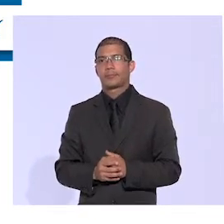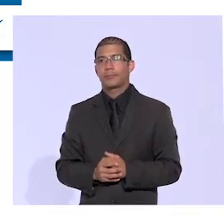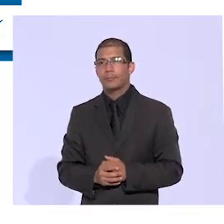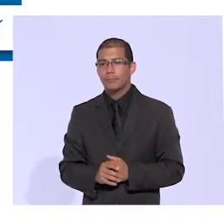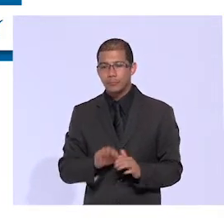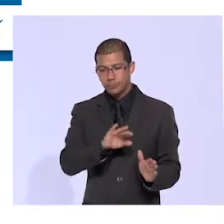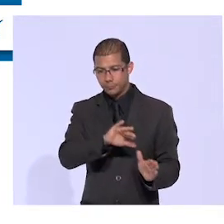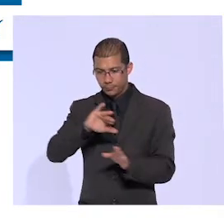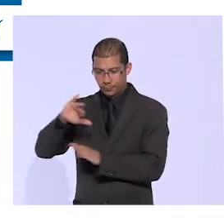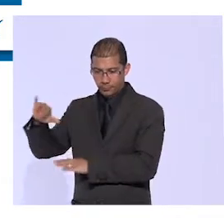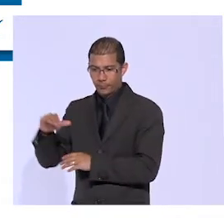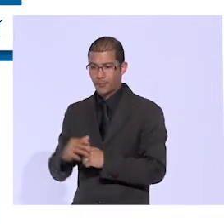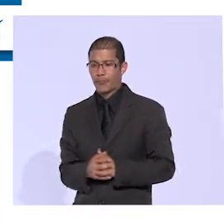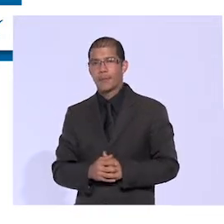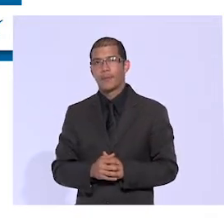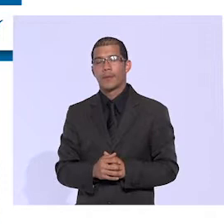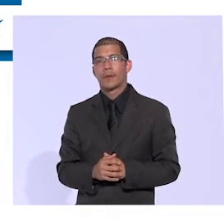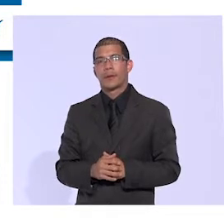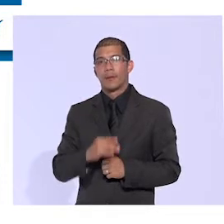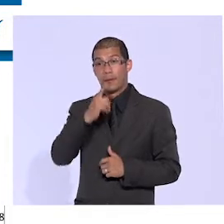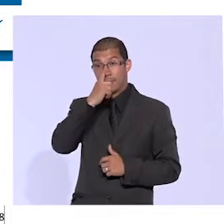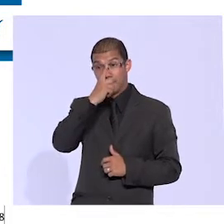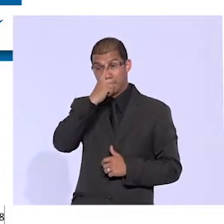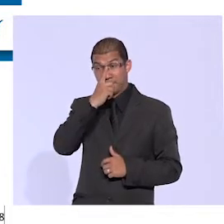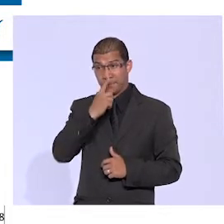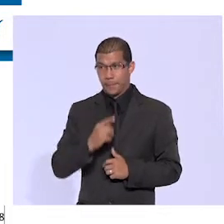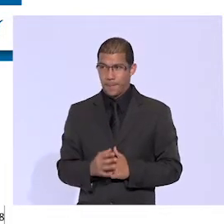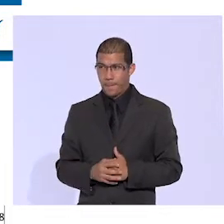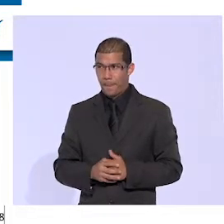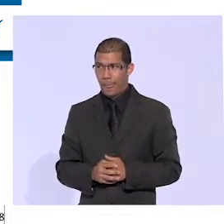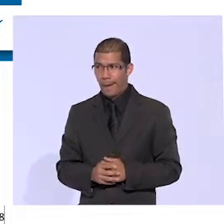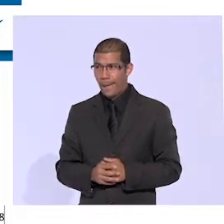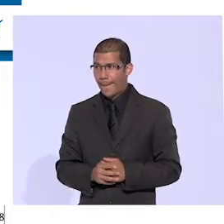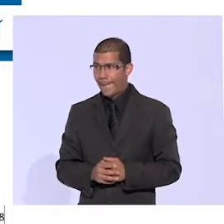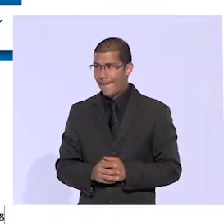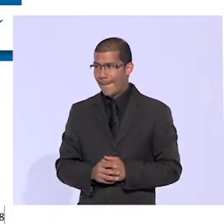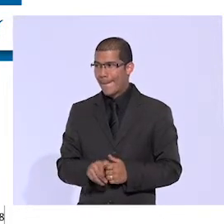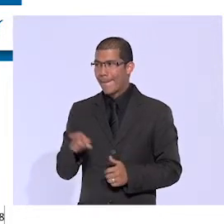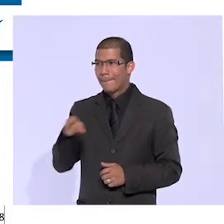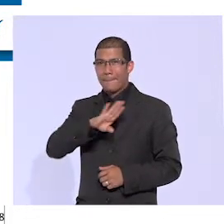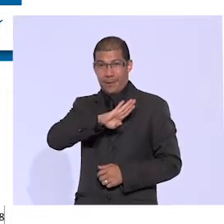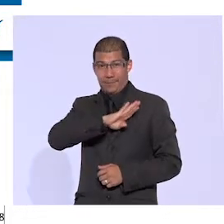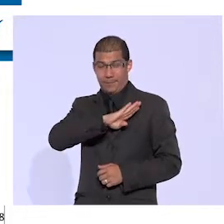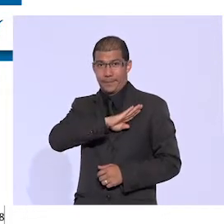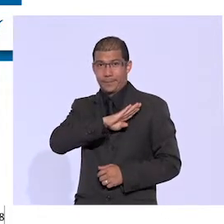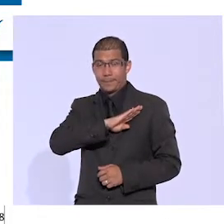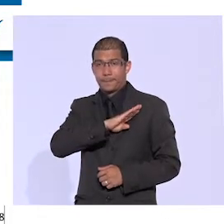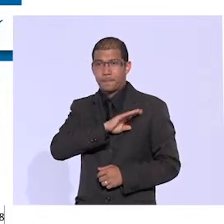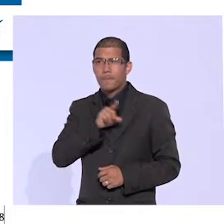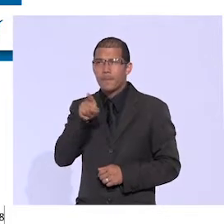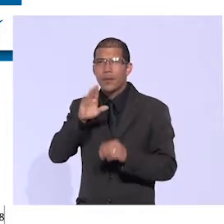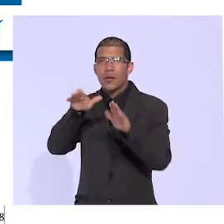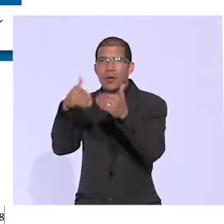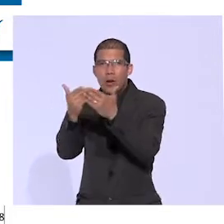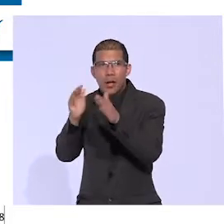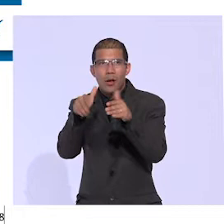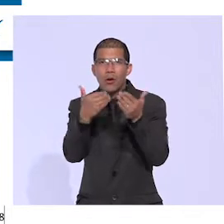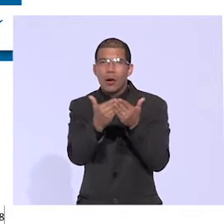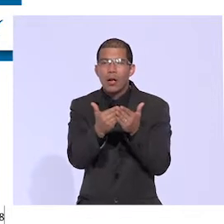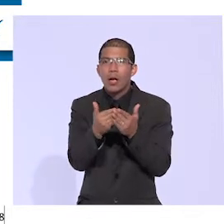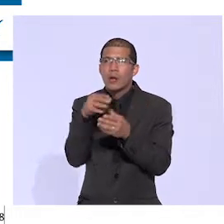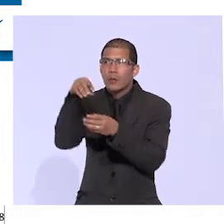Condiciones de trabajo de los docentes. Bueno, aquí lo que estamos mirando es en media cuántos centros ha dado clase un